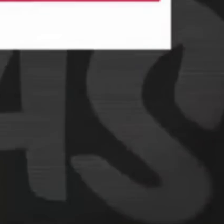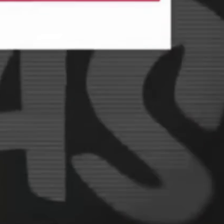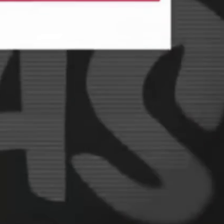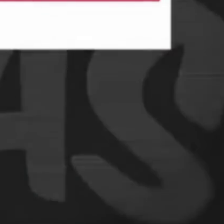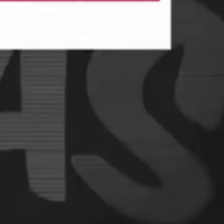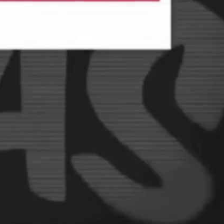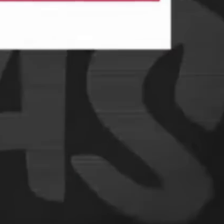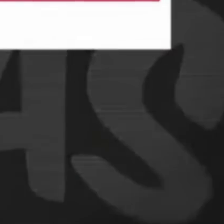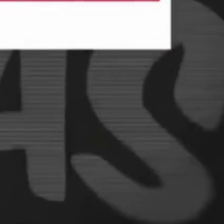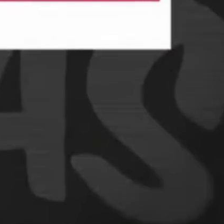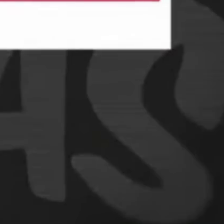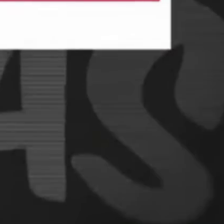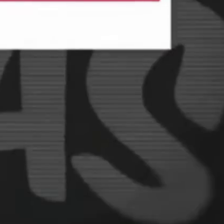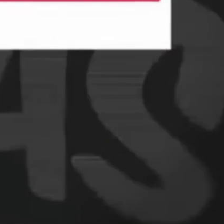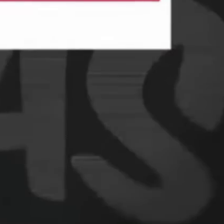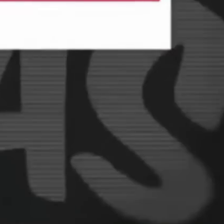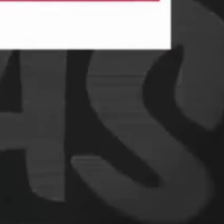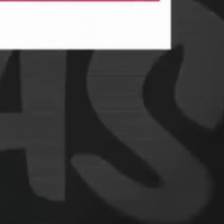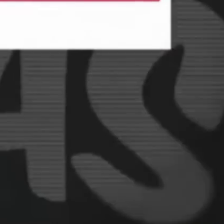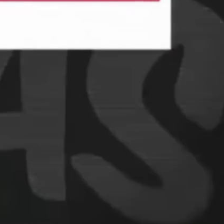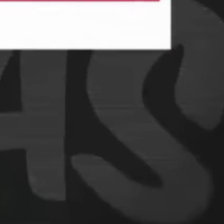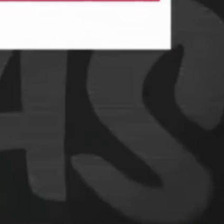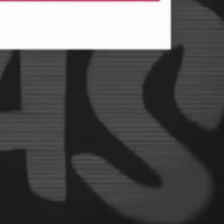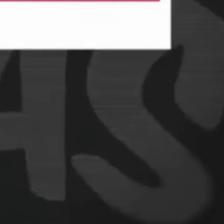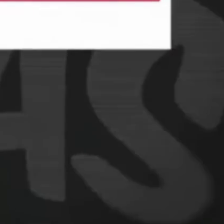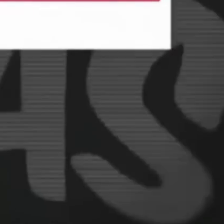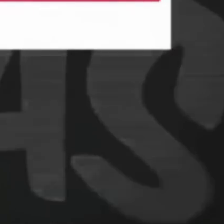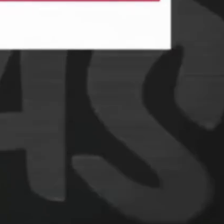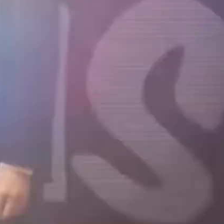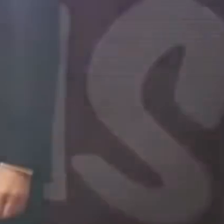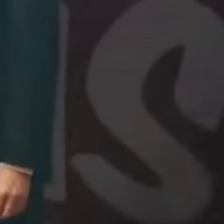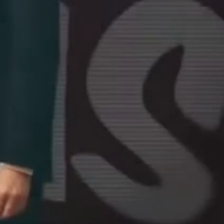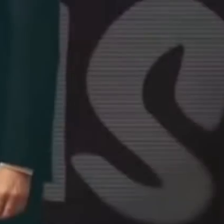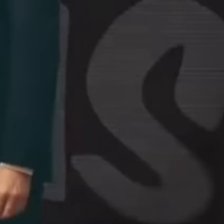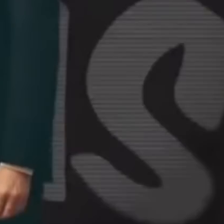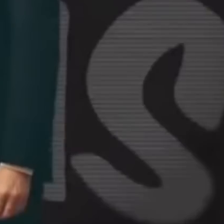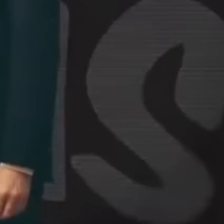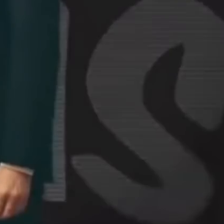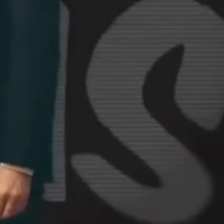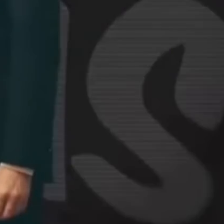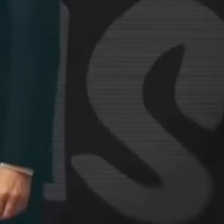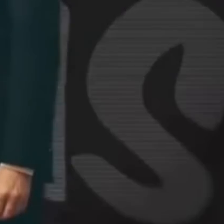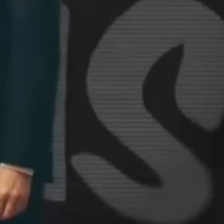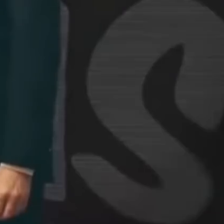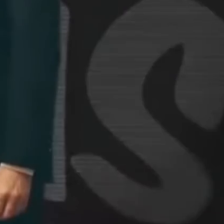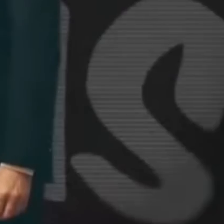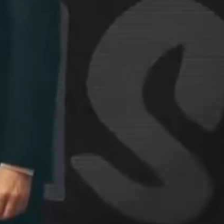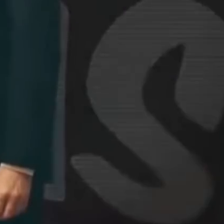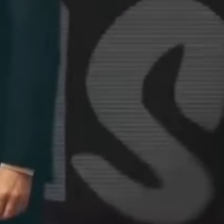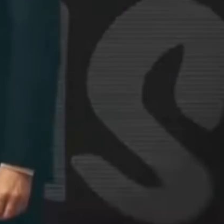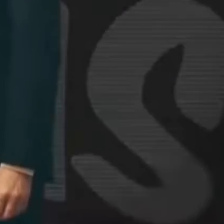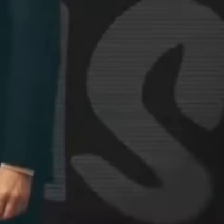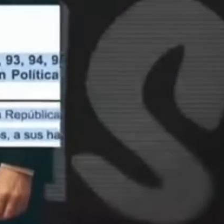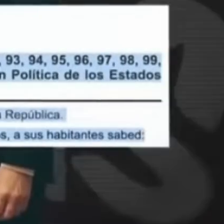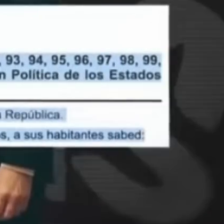después, alrededor del 70% de los mexicanos considera un órgano corrupto e ineficaz. Entre el 5 de diciembre de 1994 y el 26 de enero